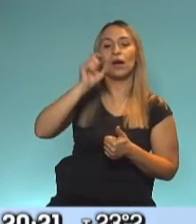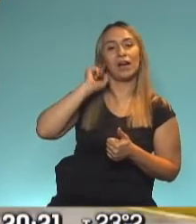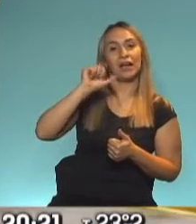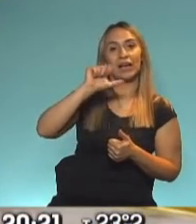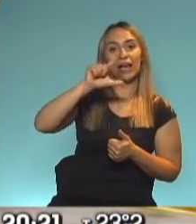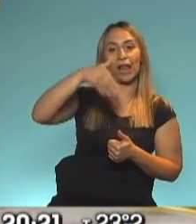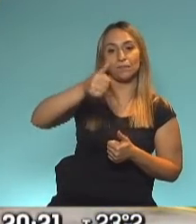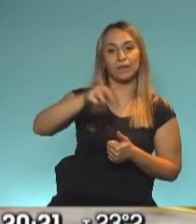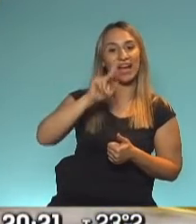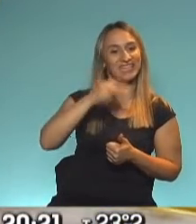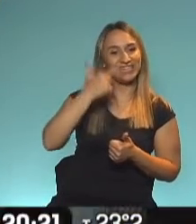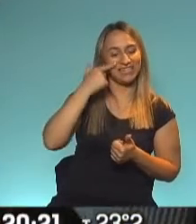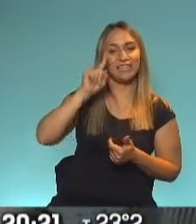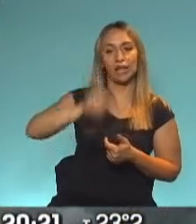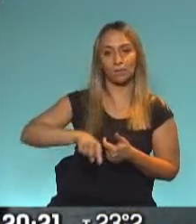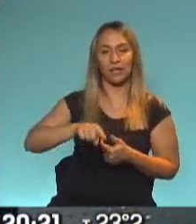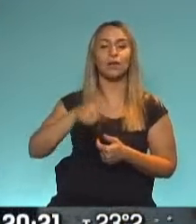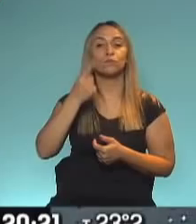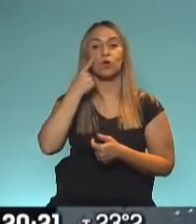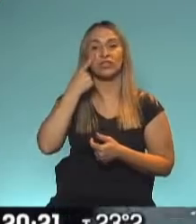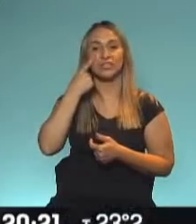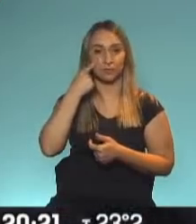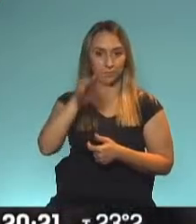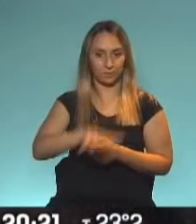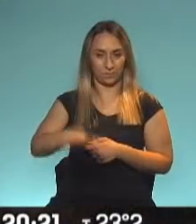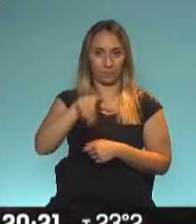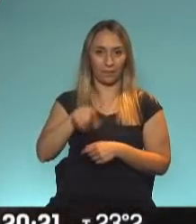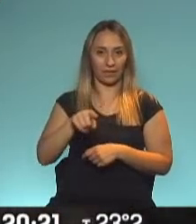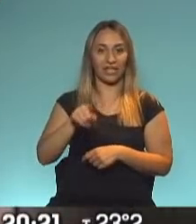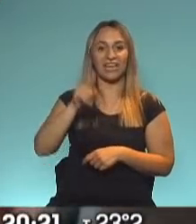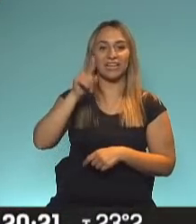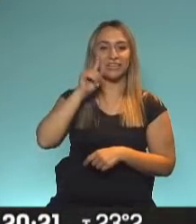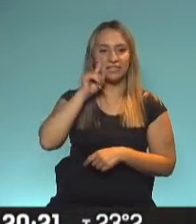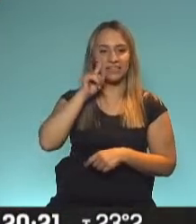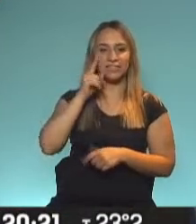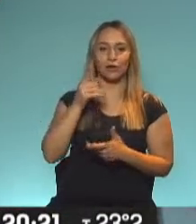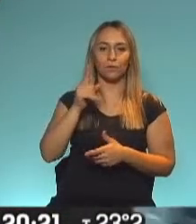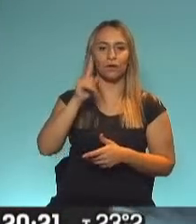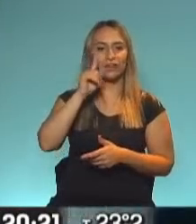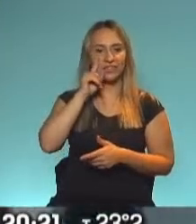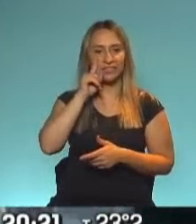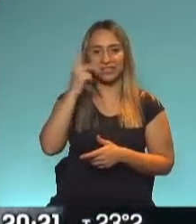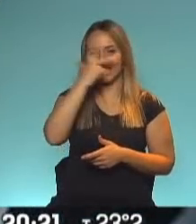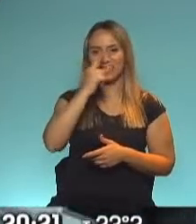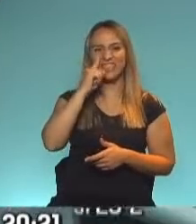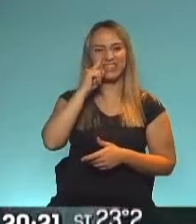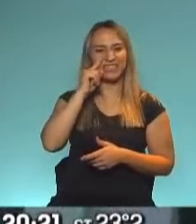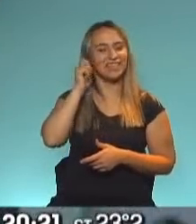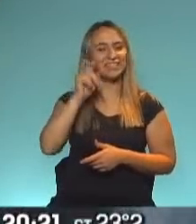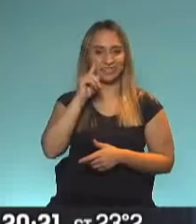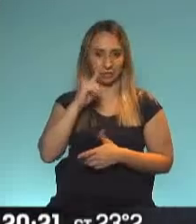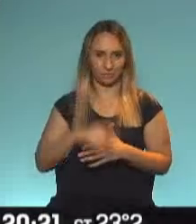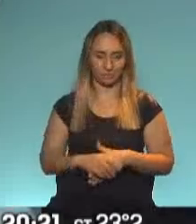además el intendente municipal, Mario Igi, a quienes podemos ver aquí en esta recorrida. Primero, como les